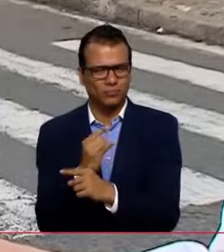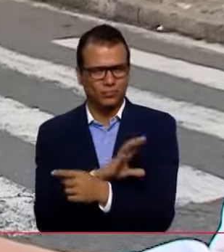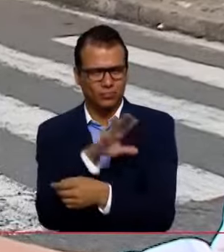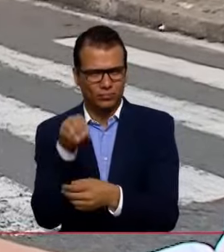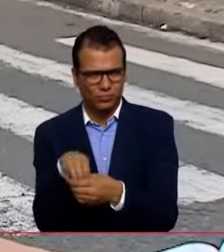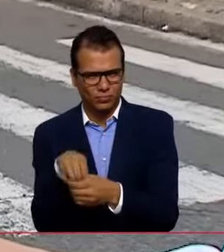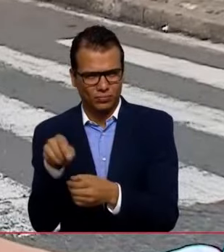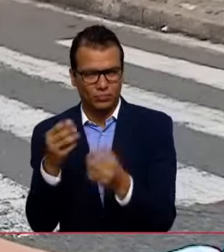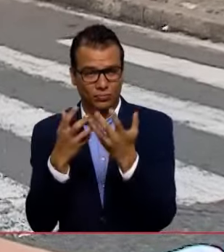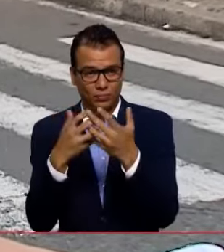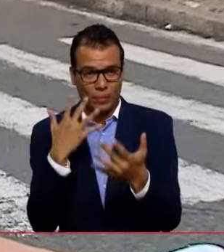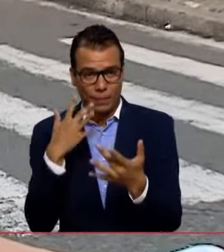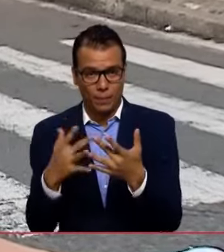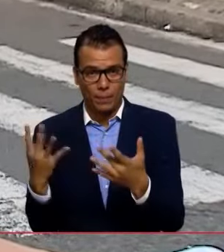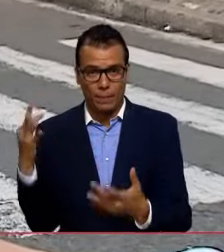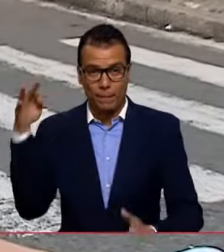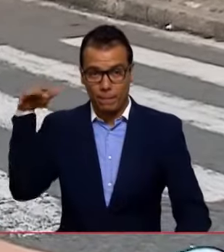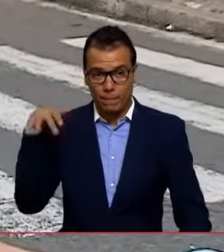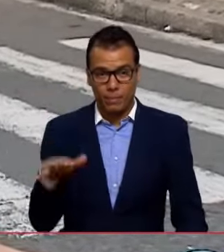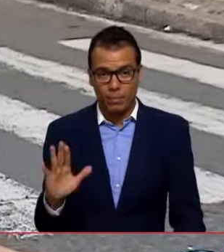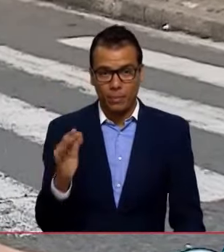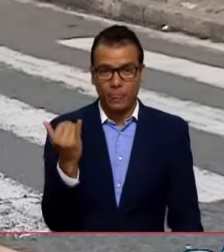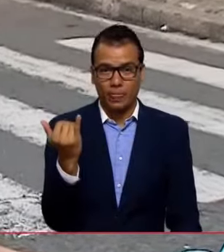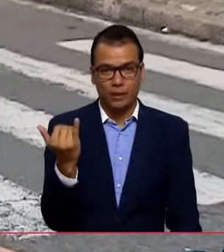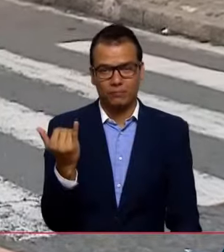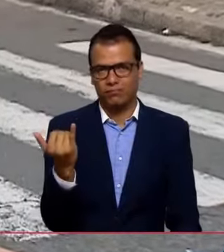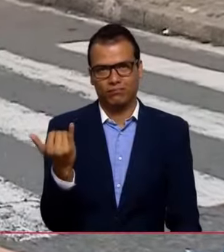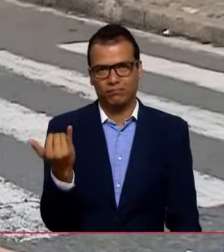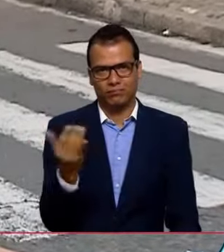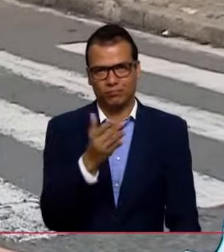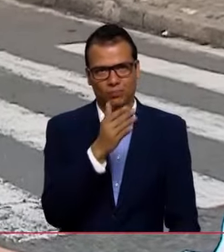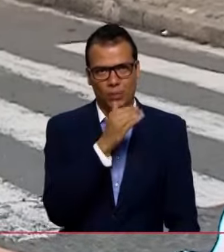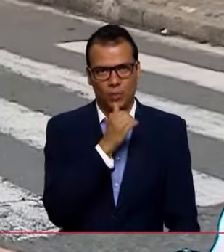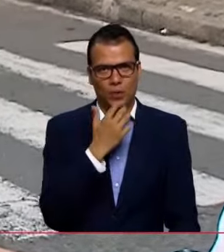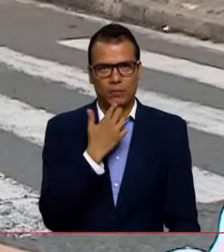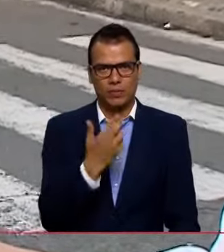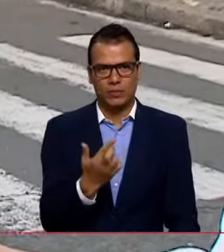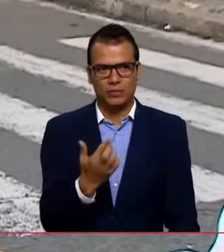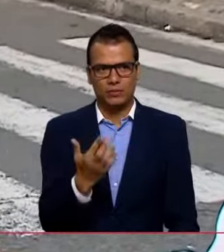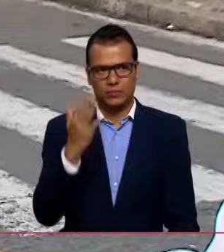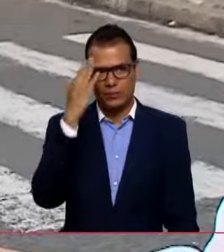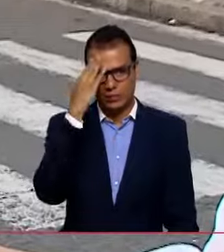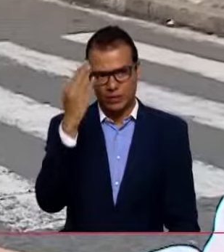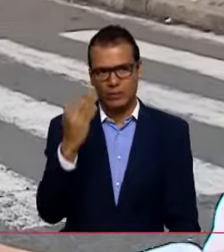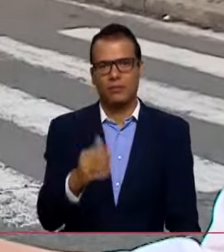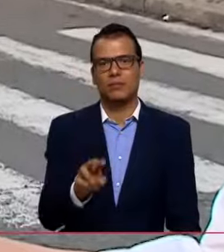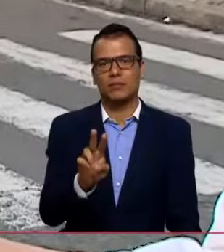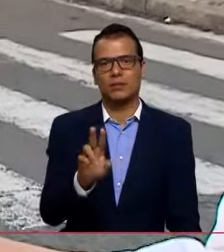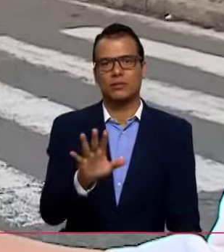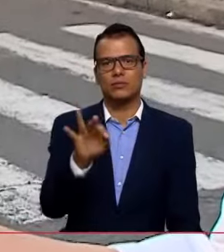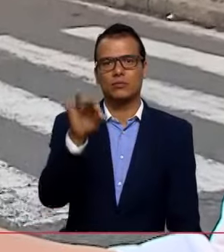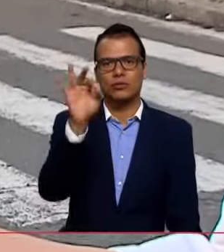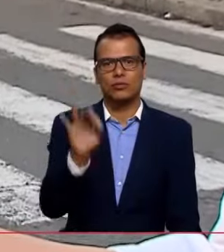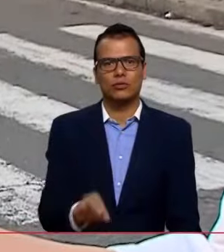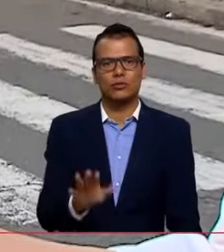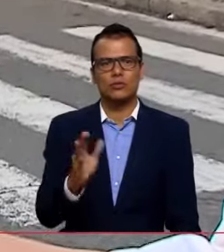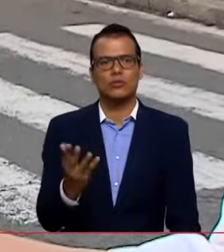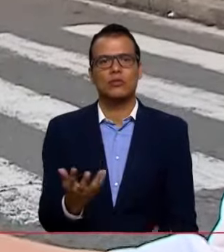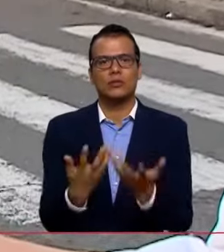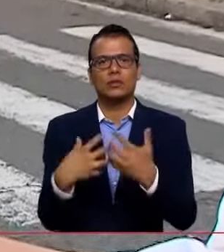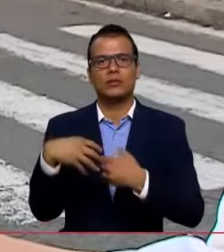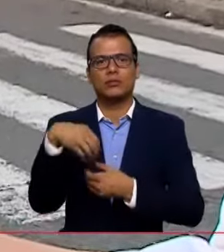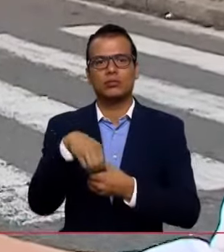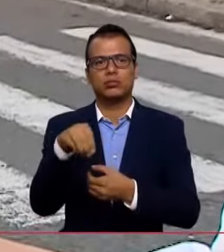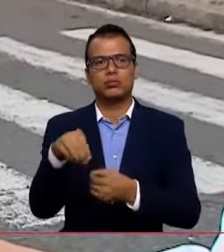está permitido en San Antonio. O sea, no se acopla al uso y solamente el 25% puede ocuparse